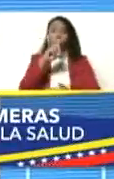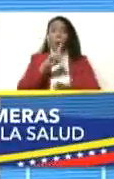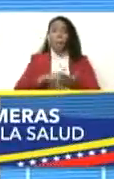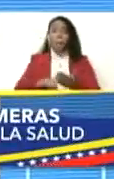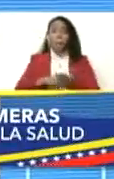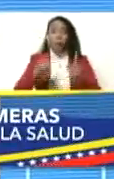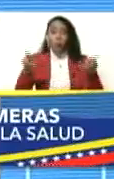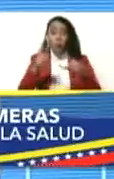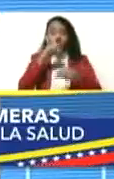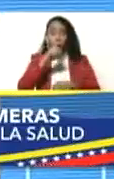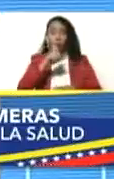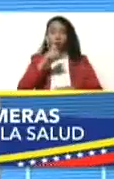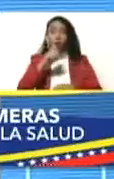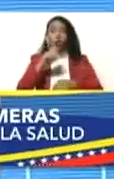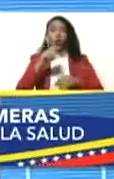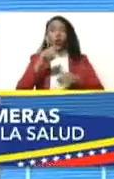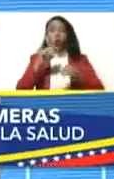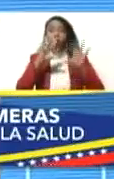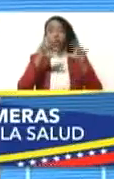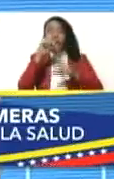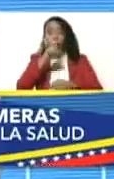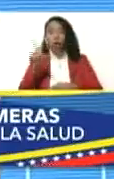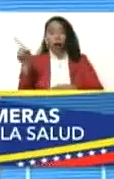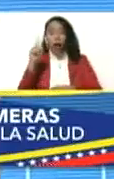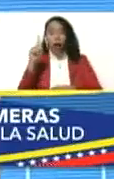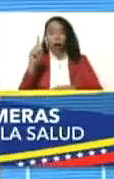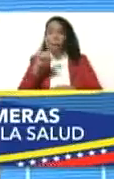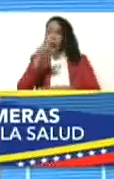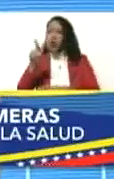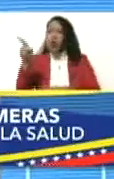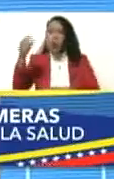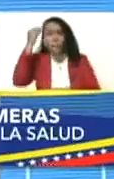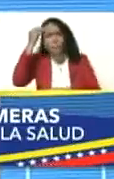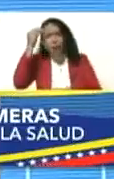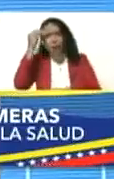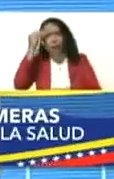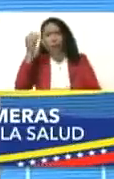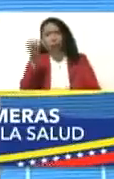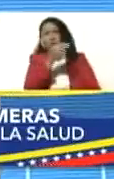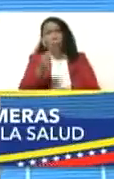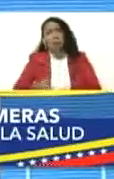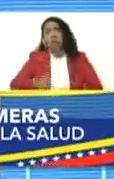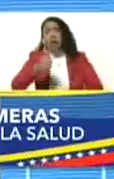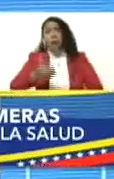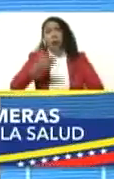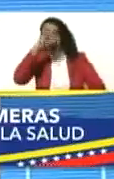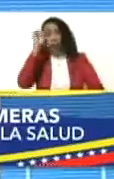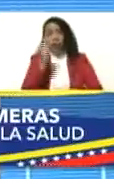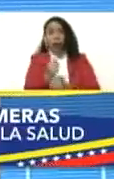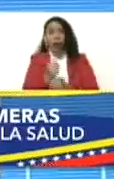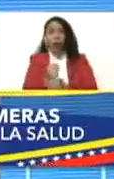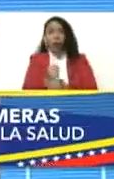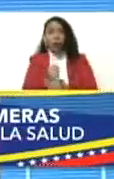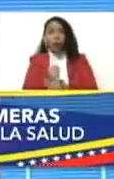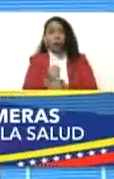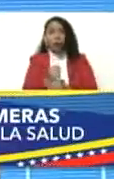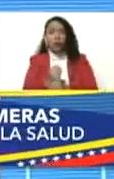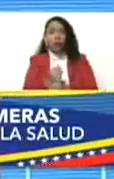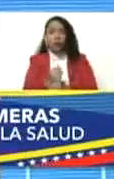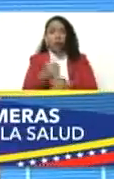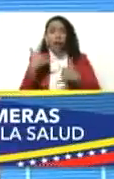años, le preguntaron a su hijo Walter qué obra consideraba del anciano como la más importante de su vida. Y el